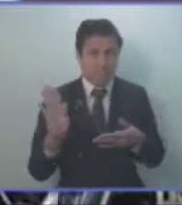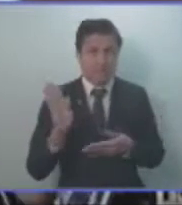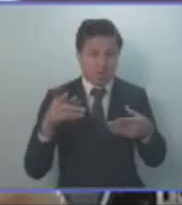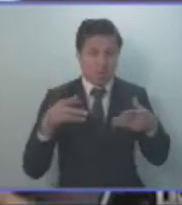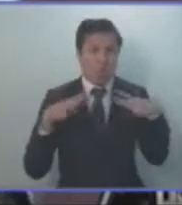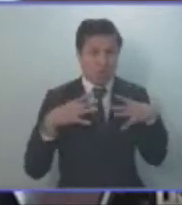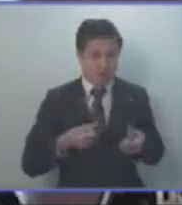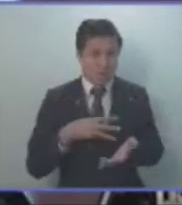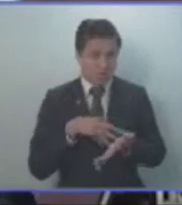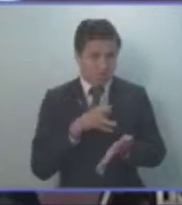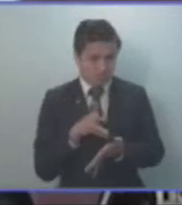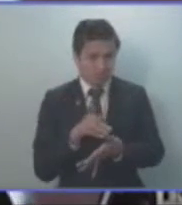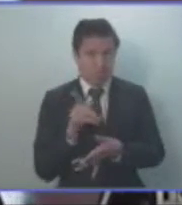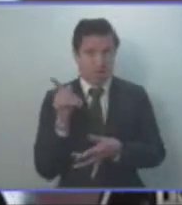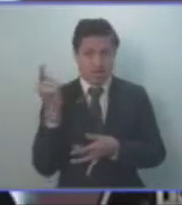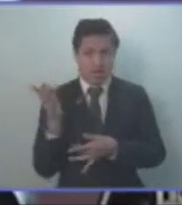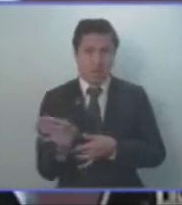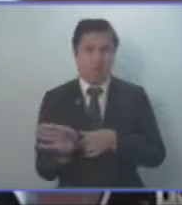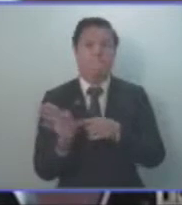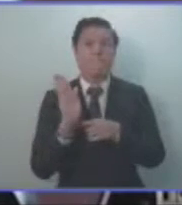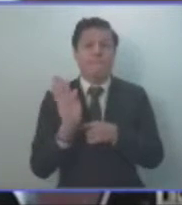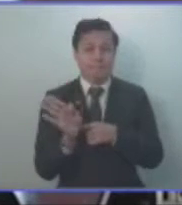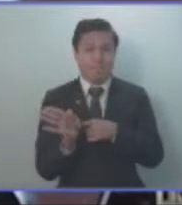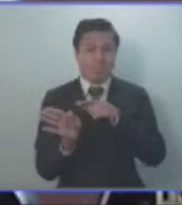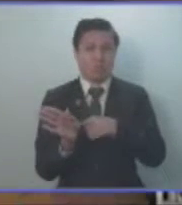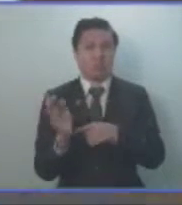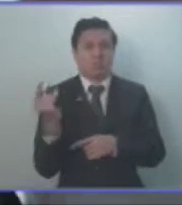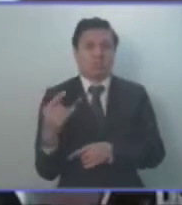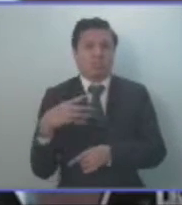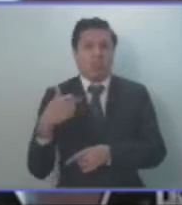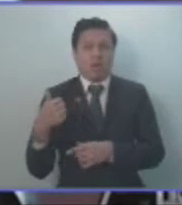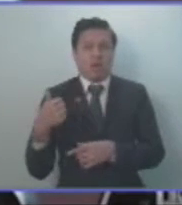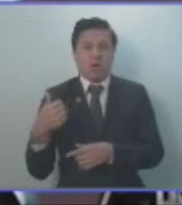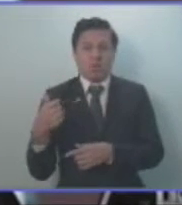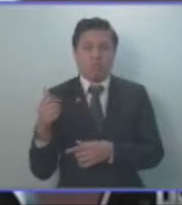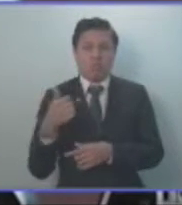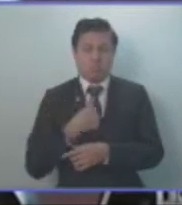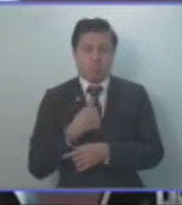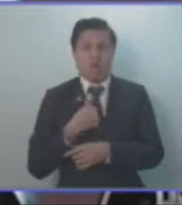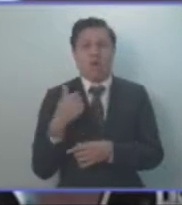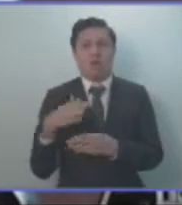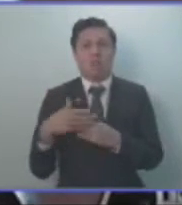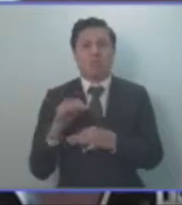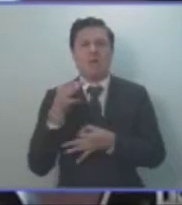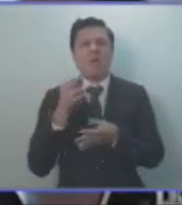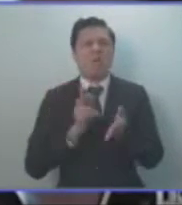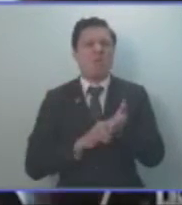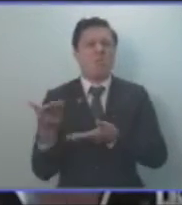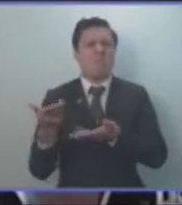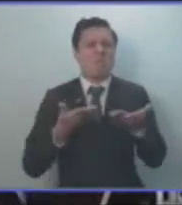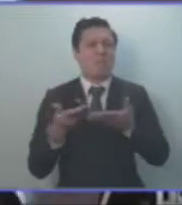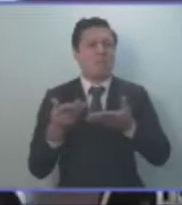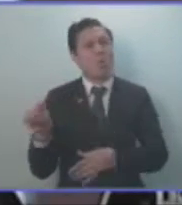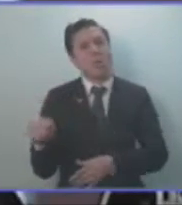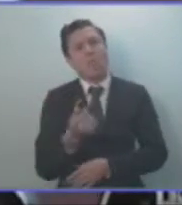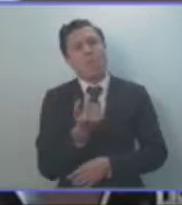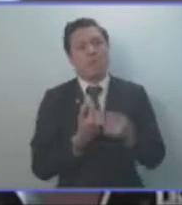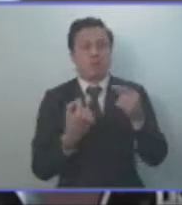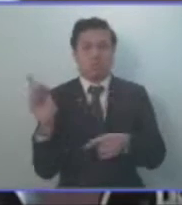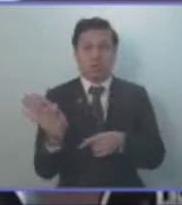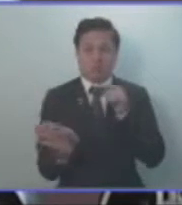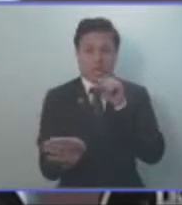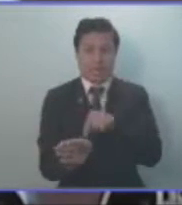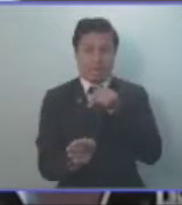público de manera irregular, lo cual les pone en una situación de inseguridad jurídico-administrativo frente a las autoridades